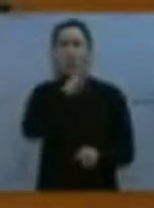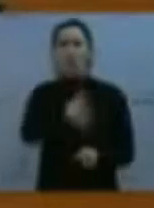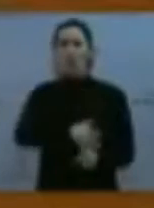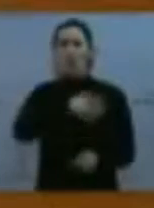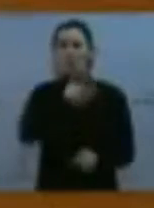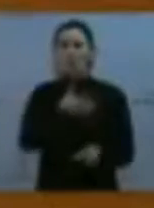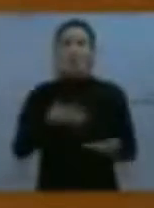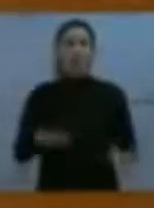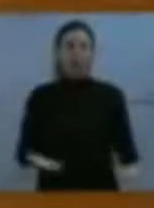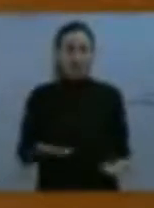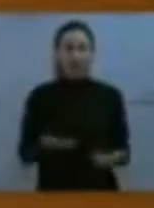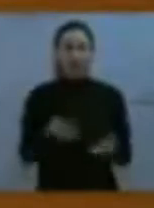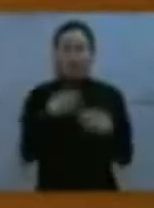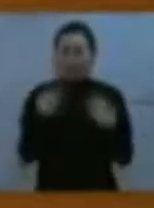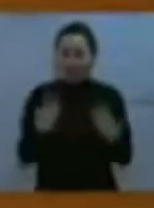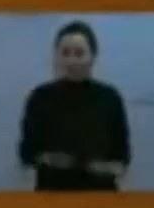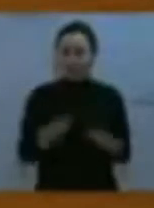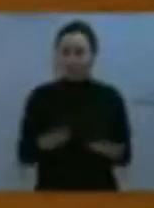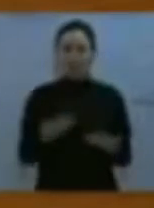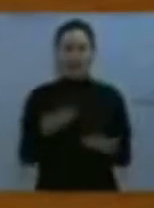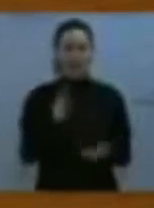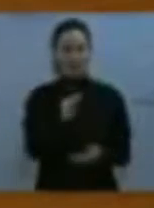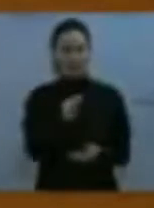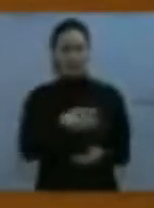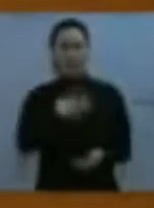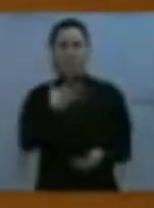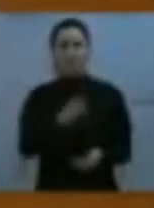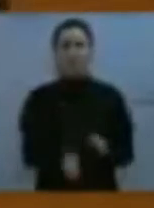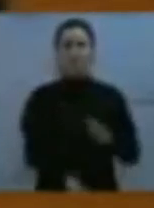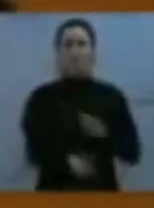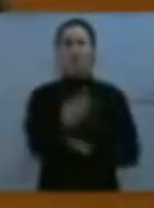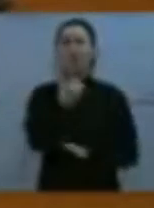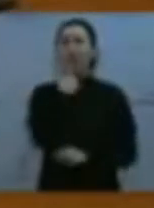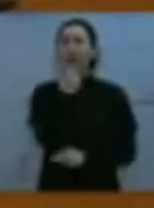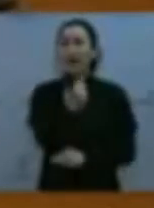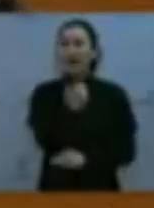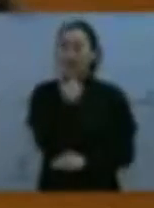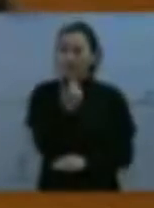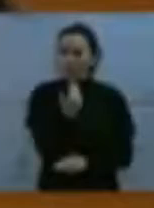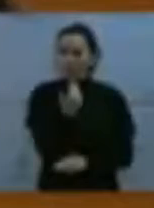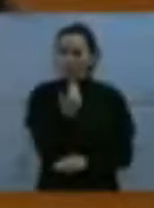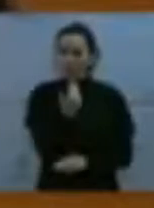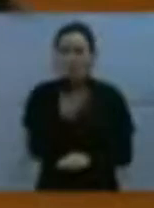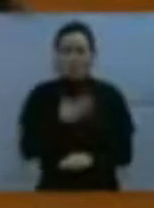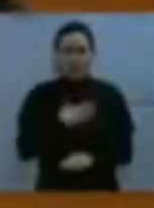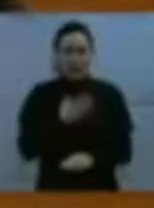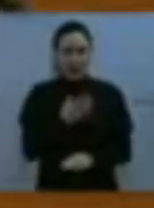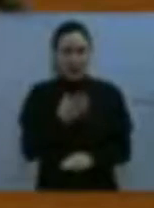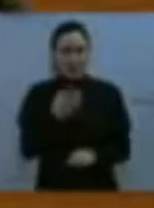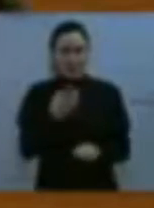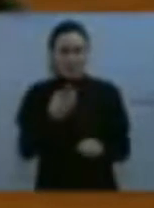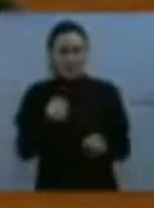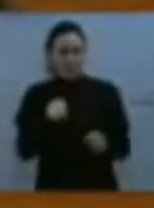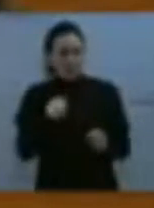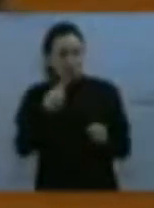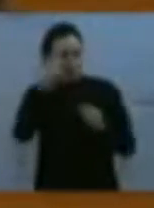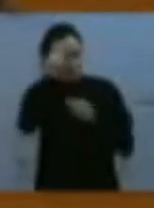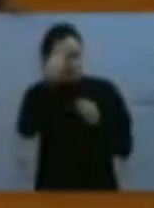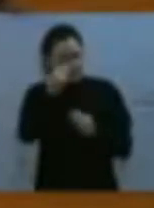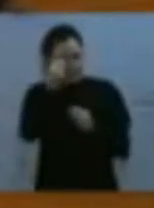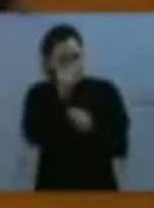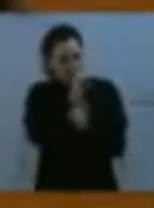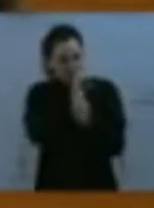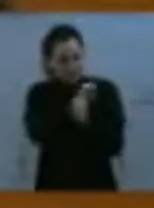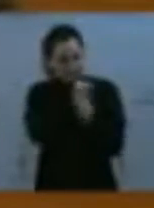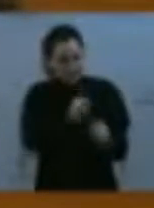puede pasar alguna cosa que ni a usted ni a mí se nos pase por la cabeza, pero que todavía acontezca en este país. Por esa razón, señor